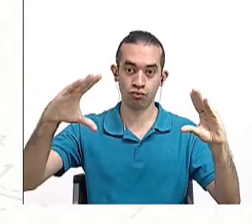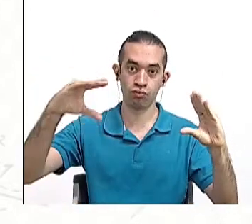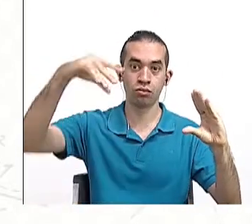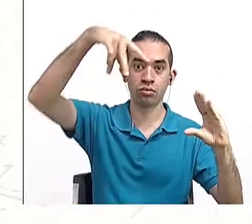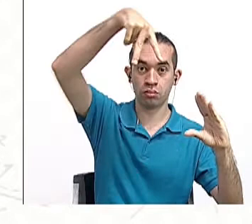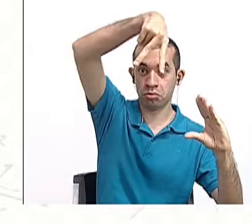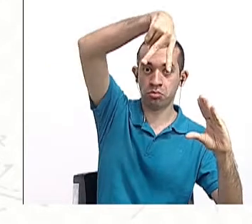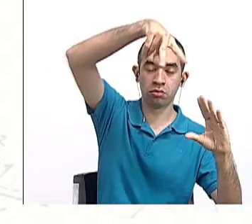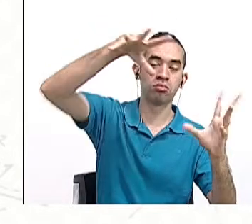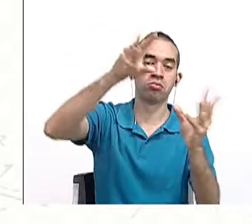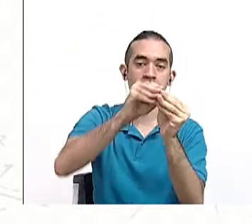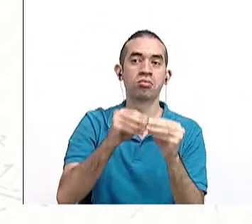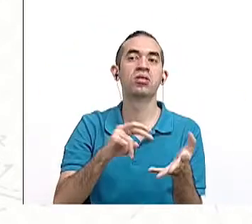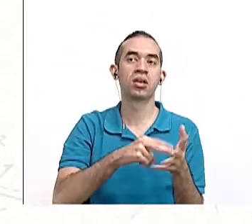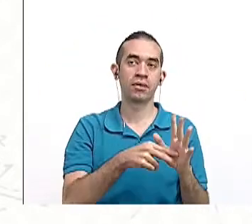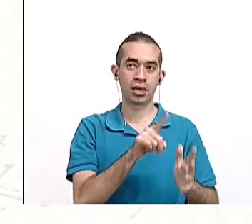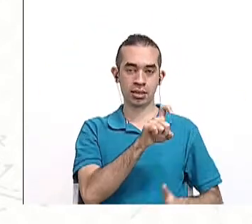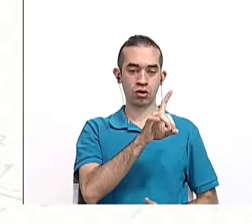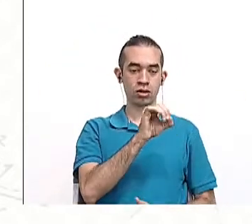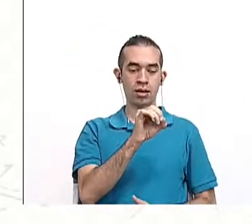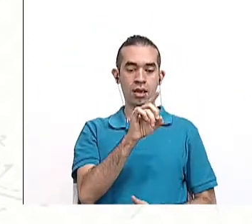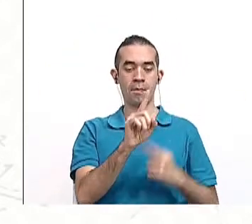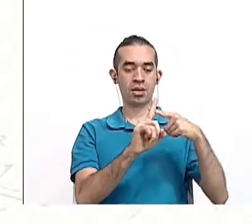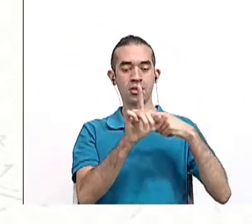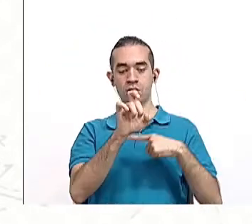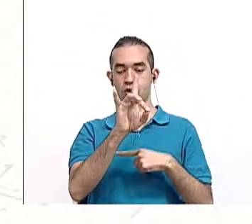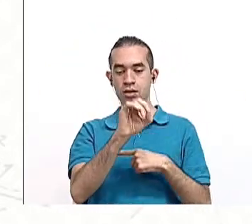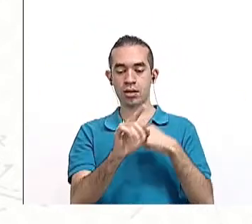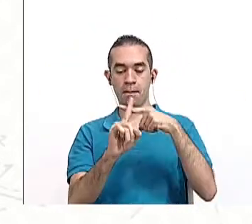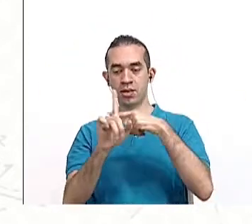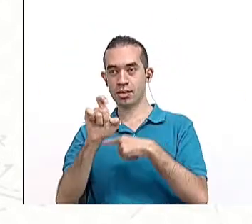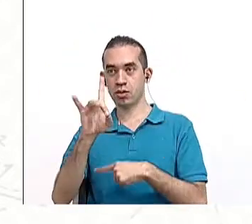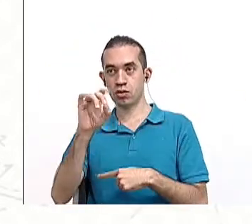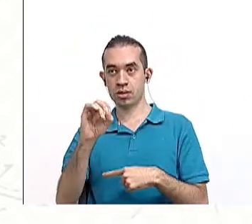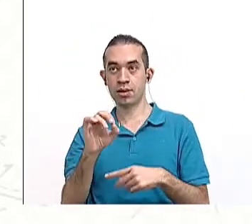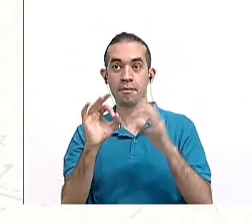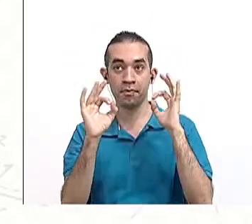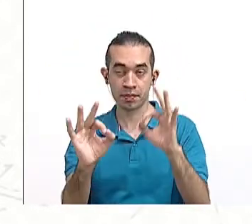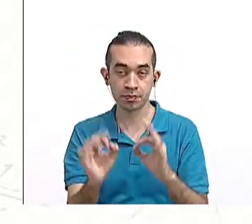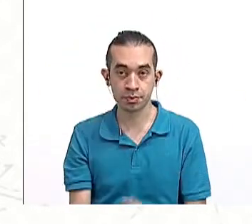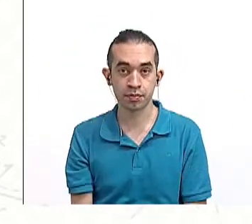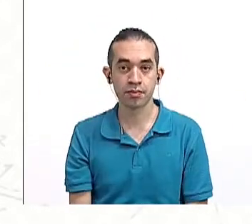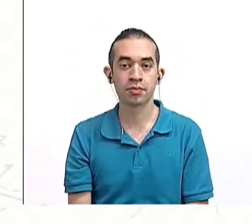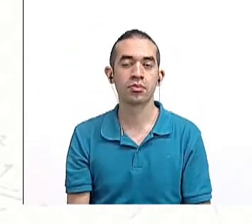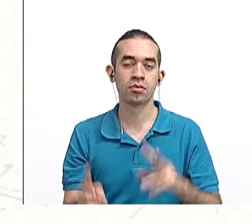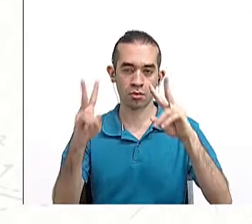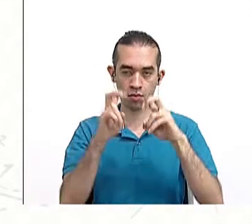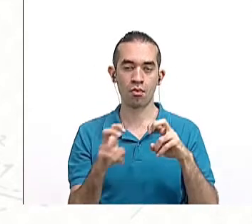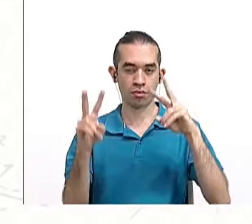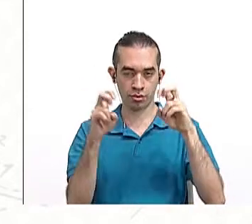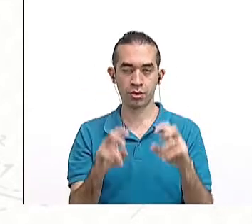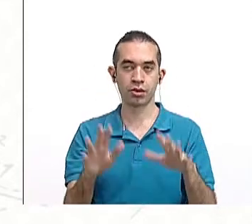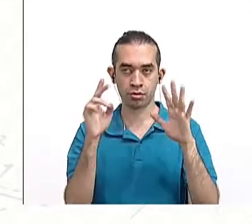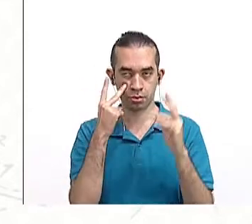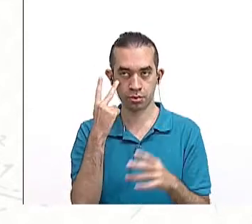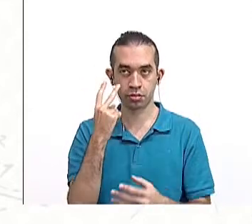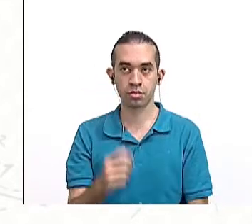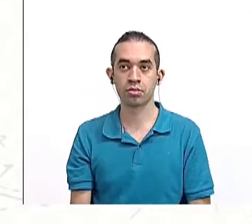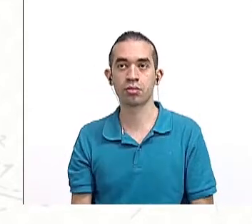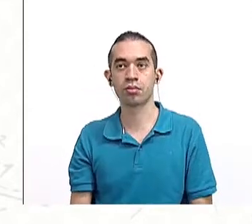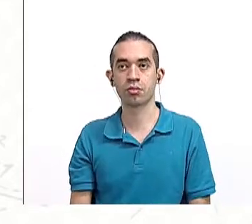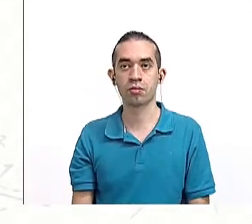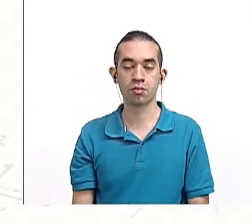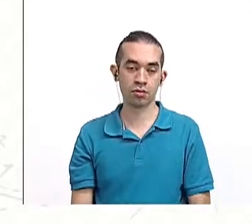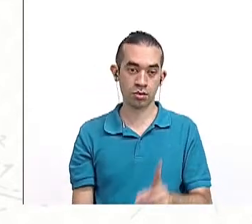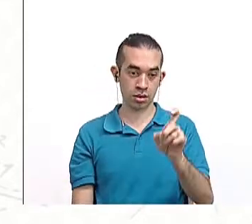ciento ochenta 180 más 180 vamos bien hasta ahí y analicemos con calma vean lo tenemos